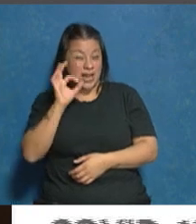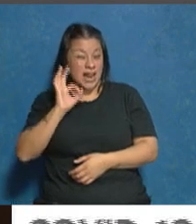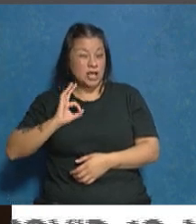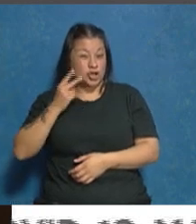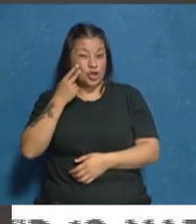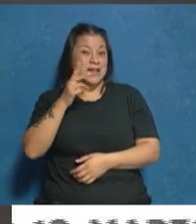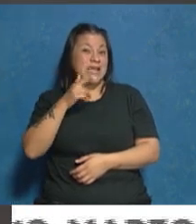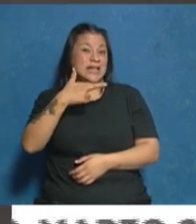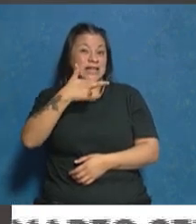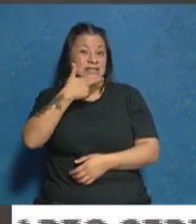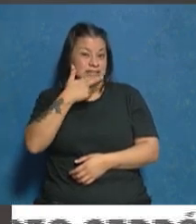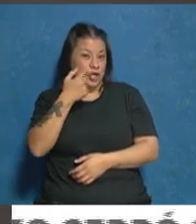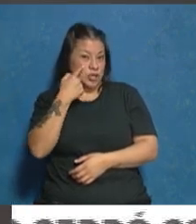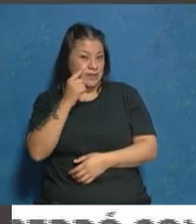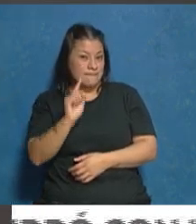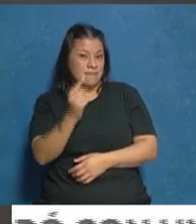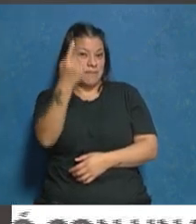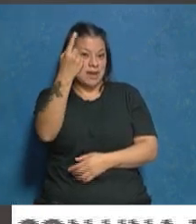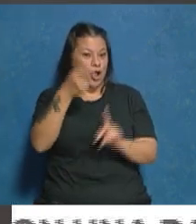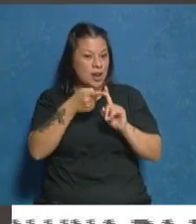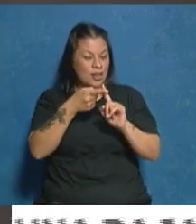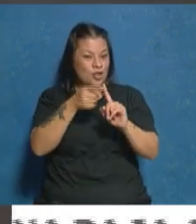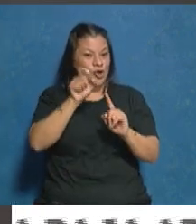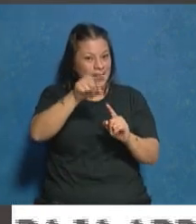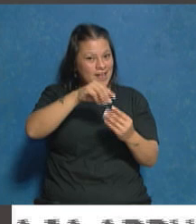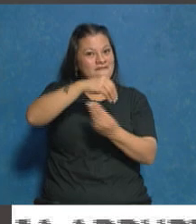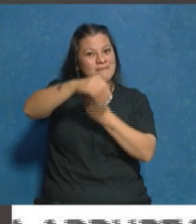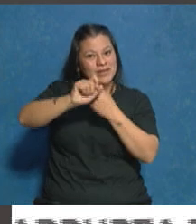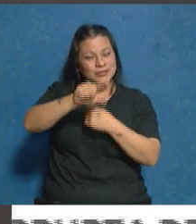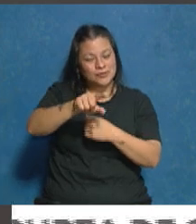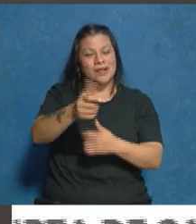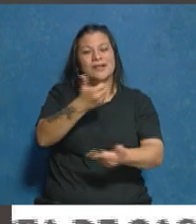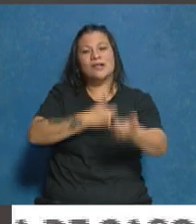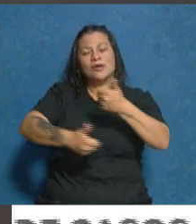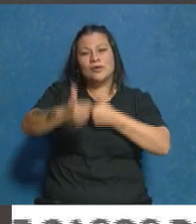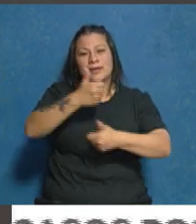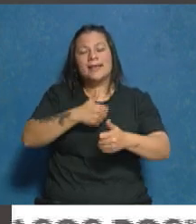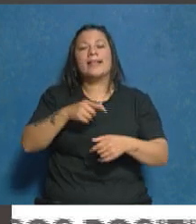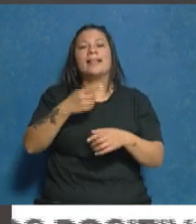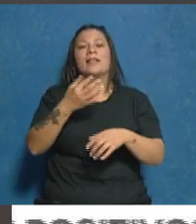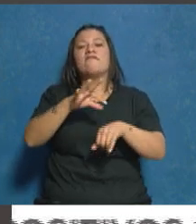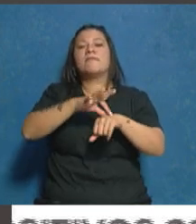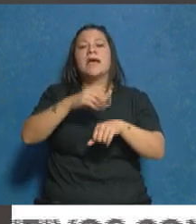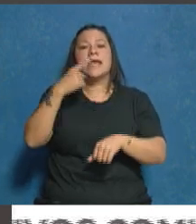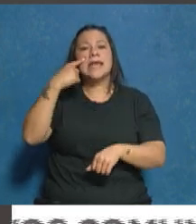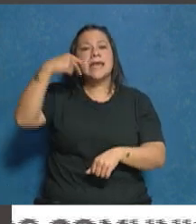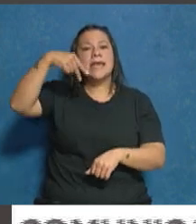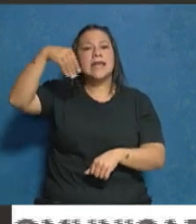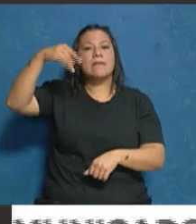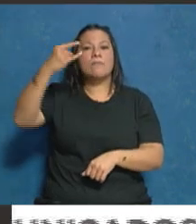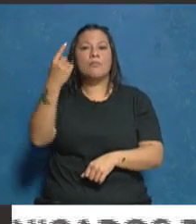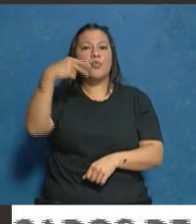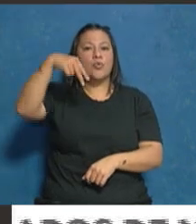2017 y tuvimos contacto con él, con su familia, y nos contaron que fue diagnosticado con una inmunodeficiencia y que tenía que